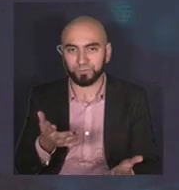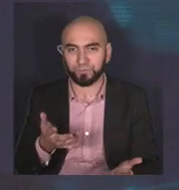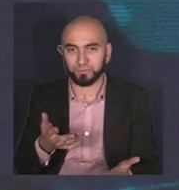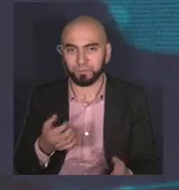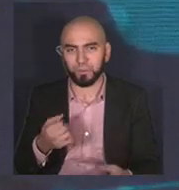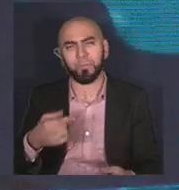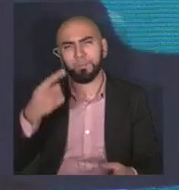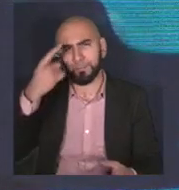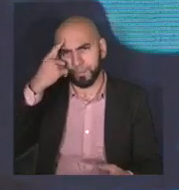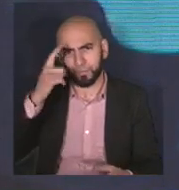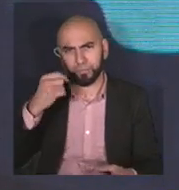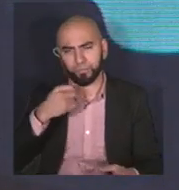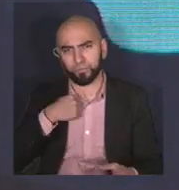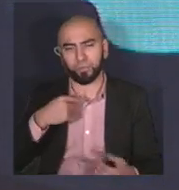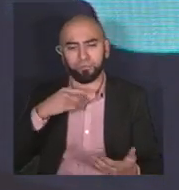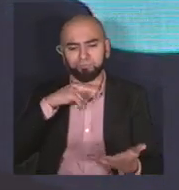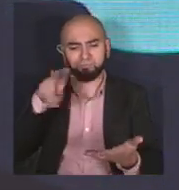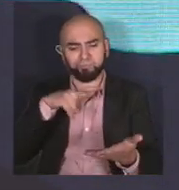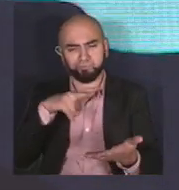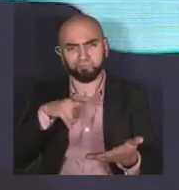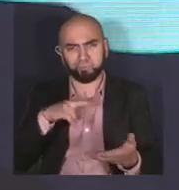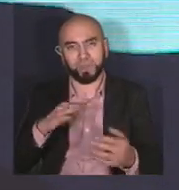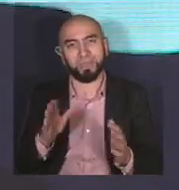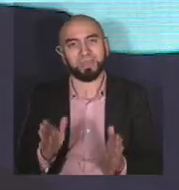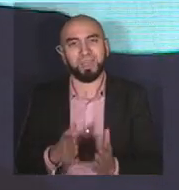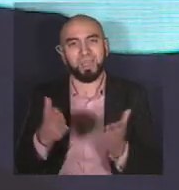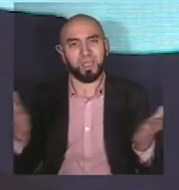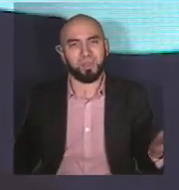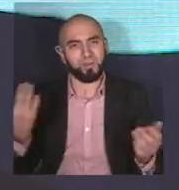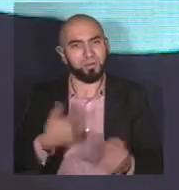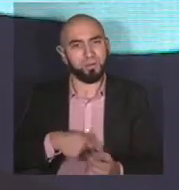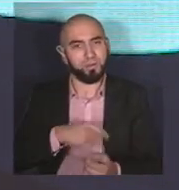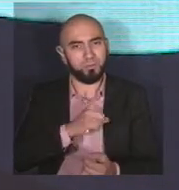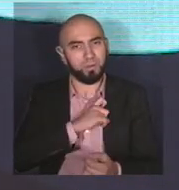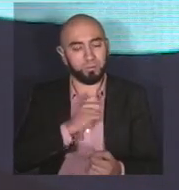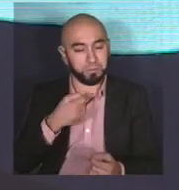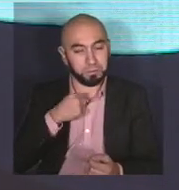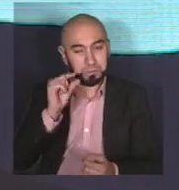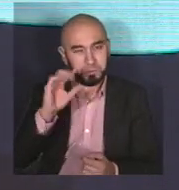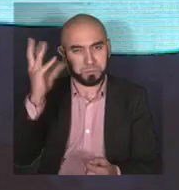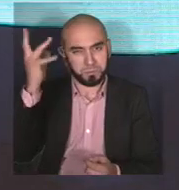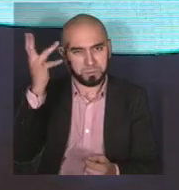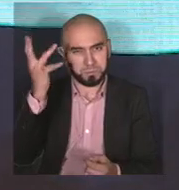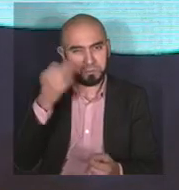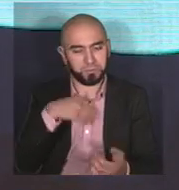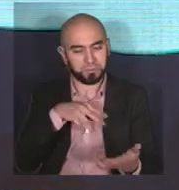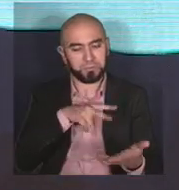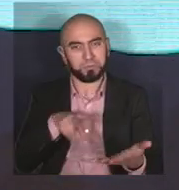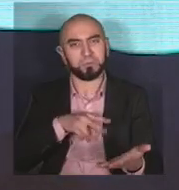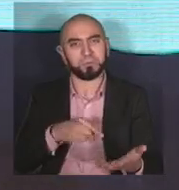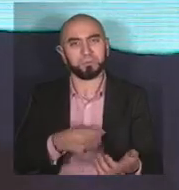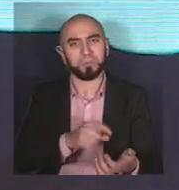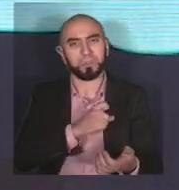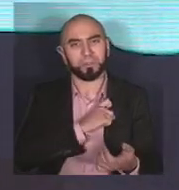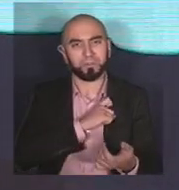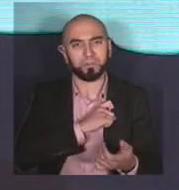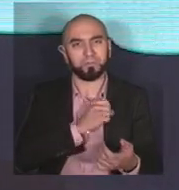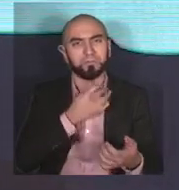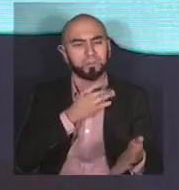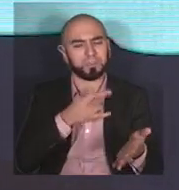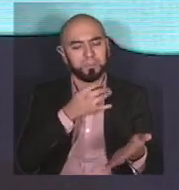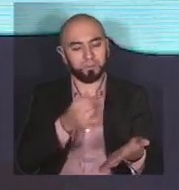estuve leyendo un diario en español, por eso probablemente no lo entendí muy bien recientemente, porque decía, profesor